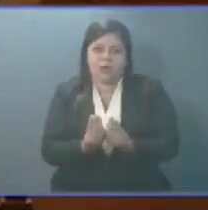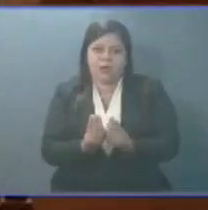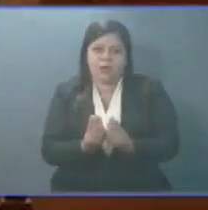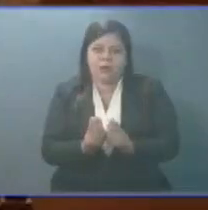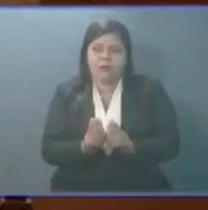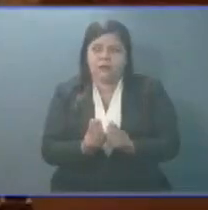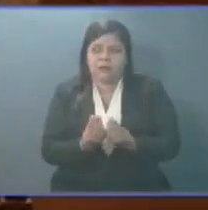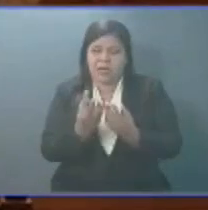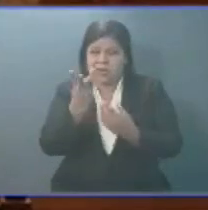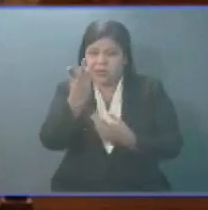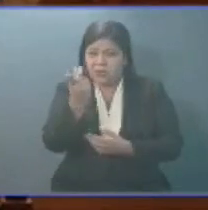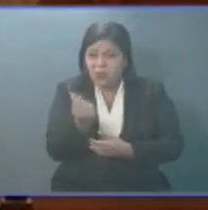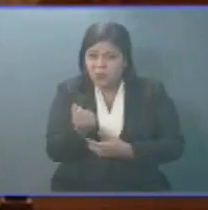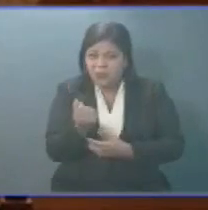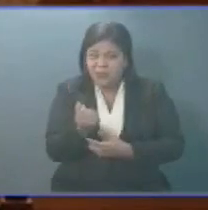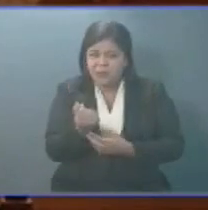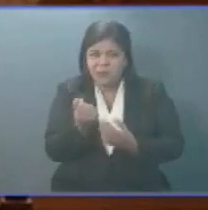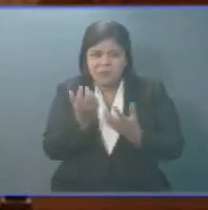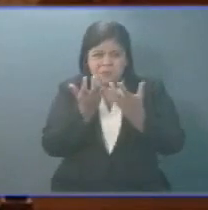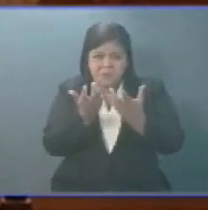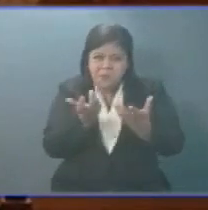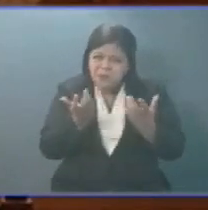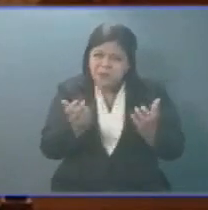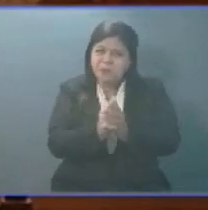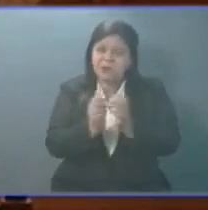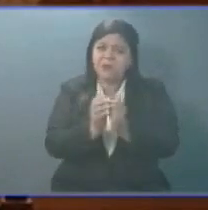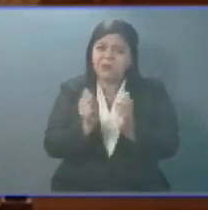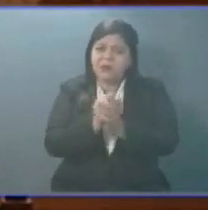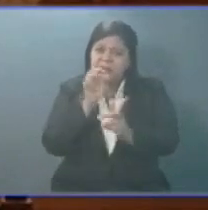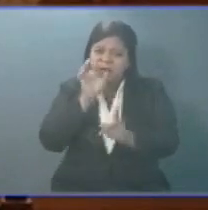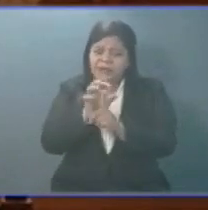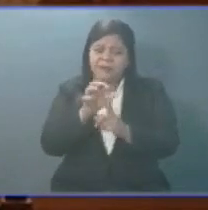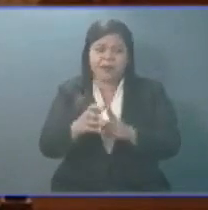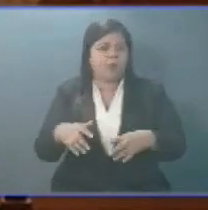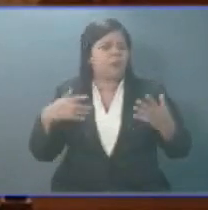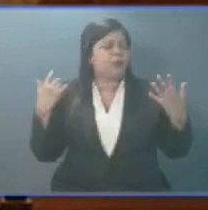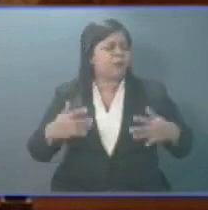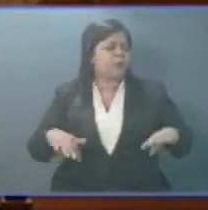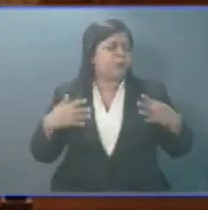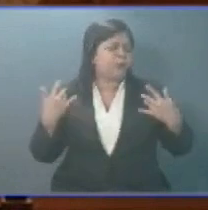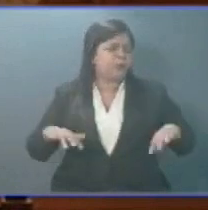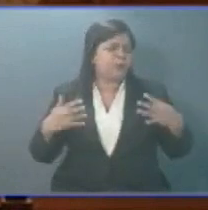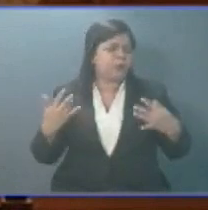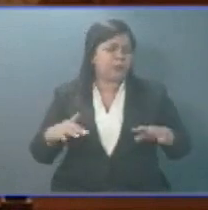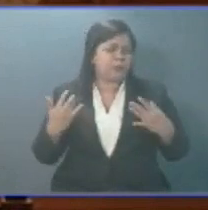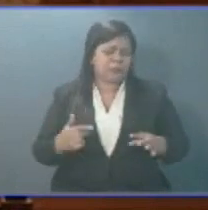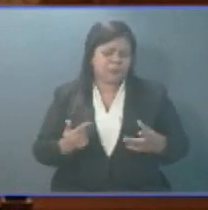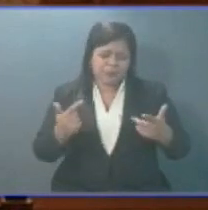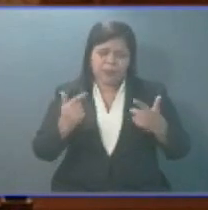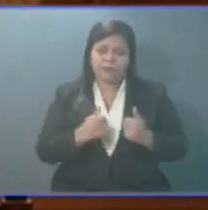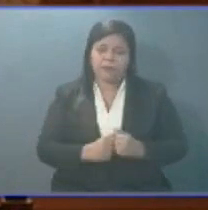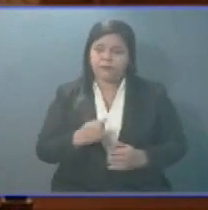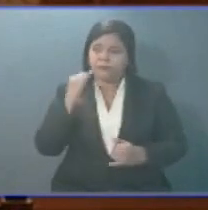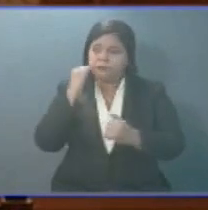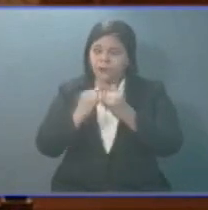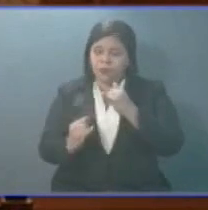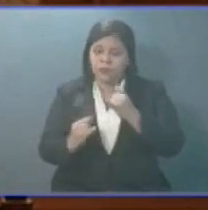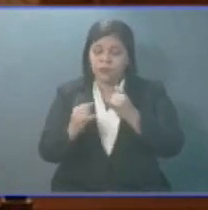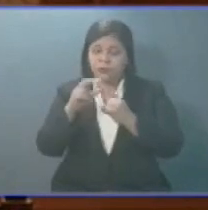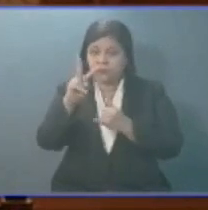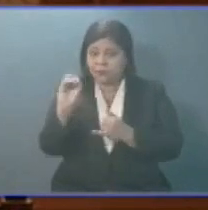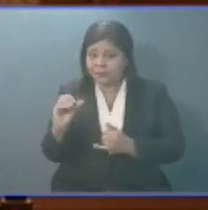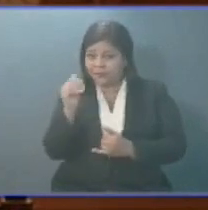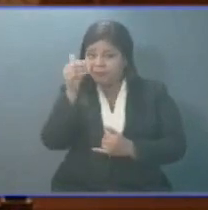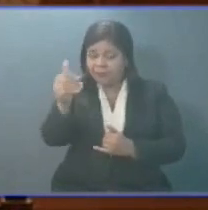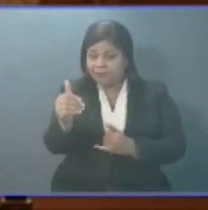las cifras de criminalidad en el país eran abrumadoras solo en los últimos 20